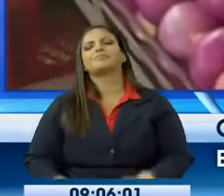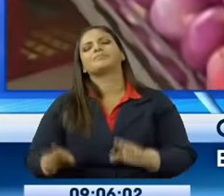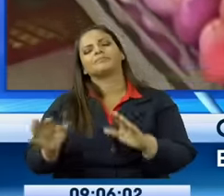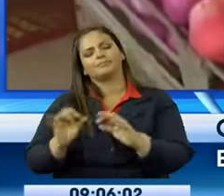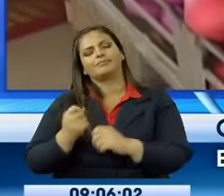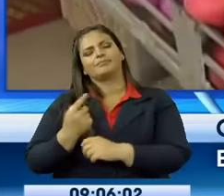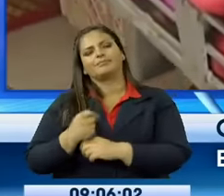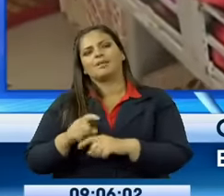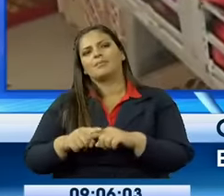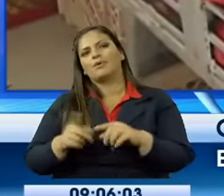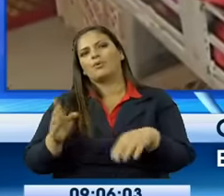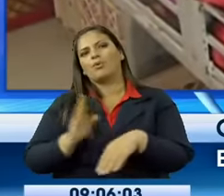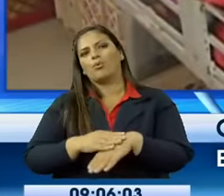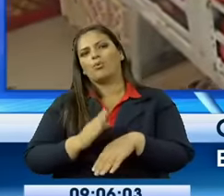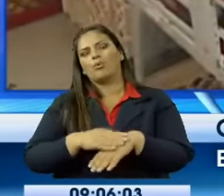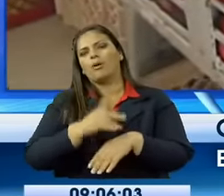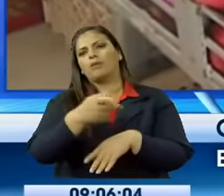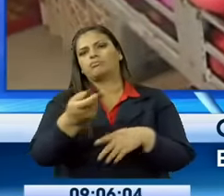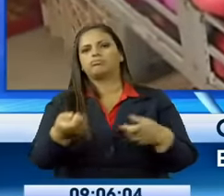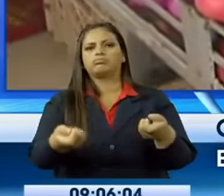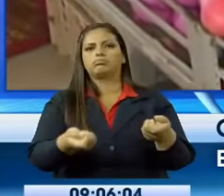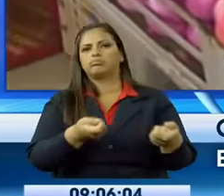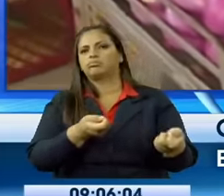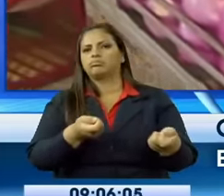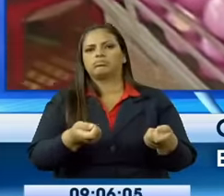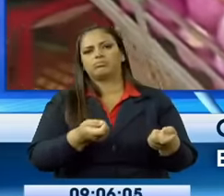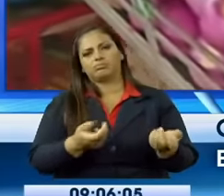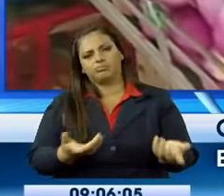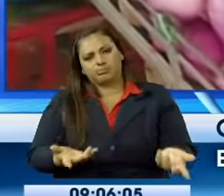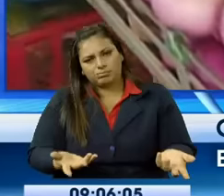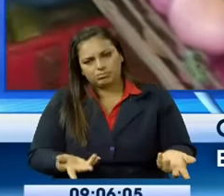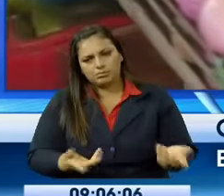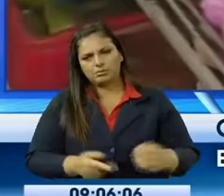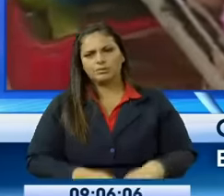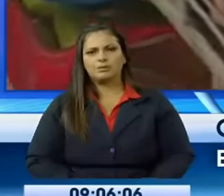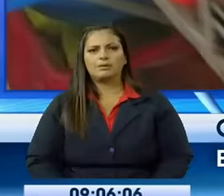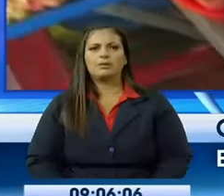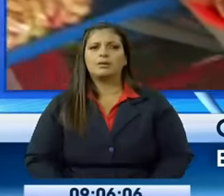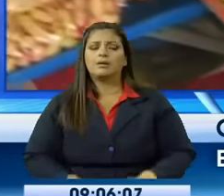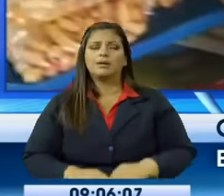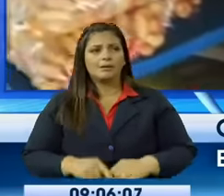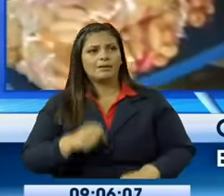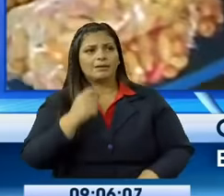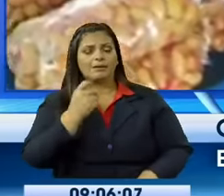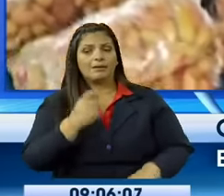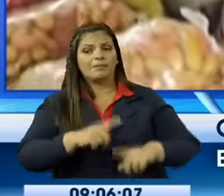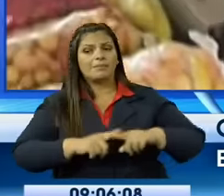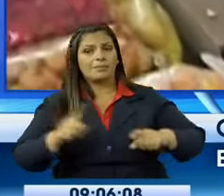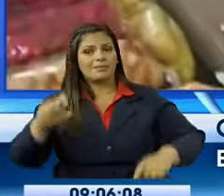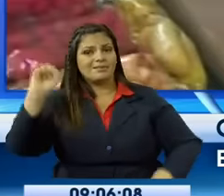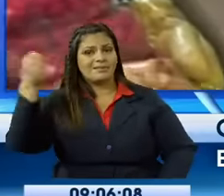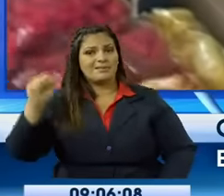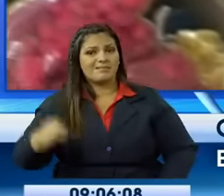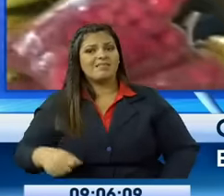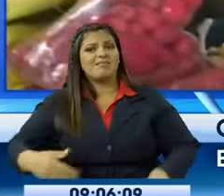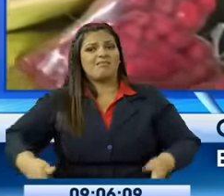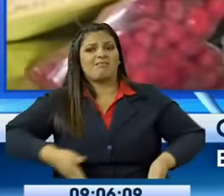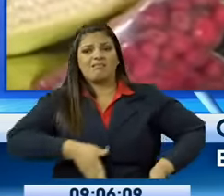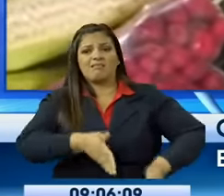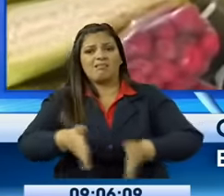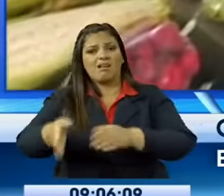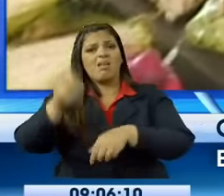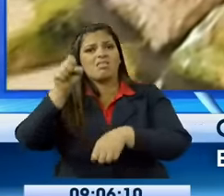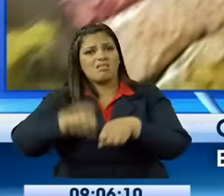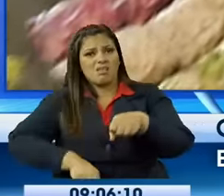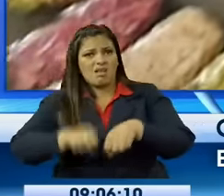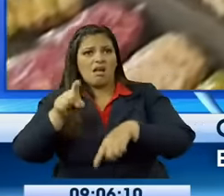en las condiciones que están las carreteras de la sierra hay que hacer hasta traslado a veces. Es decir, a veces en algunos, sí. De un lado para otro de las carreteras que están dañadas. Yo te tengo que